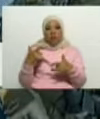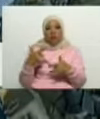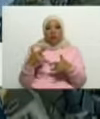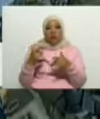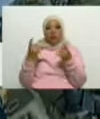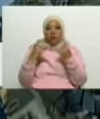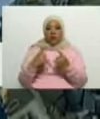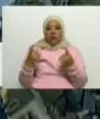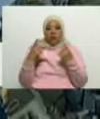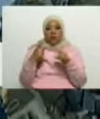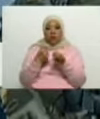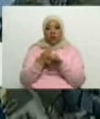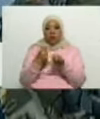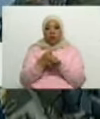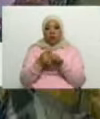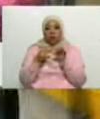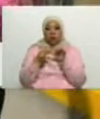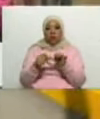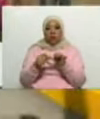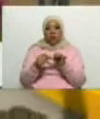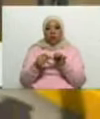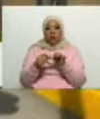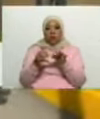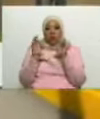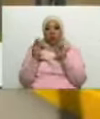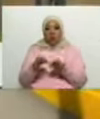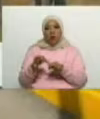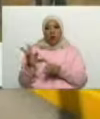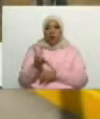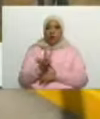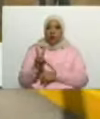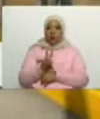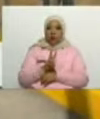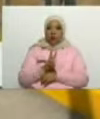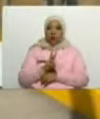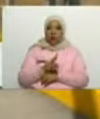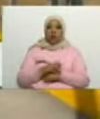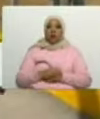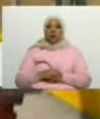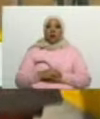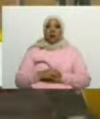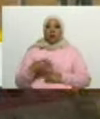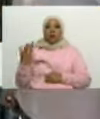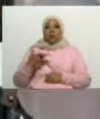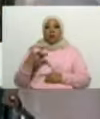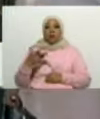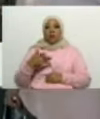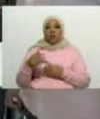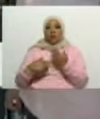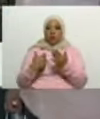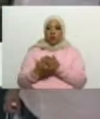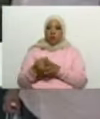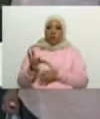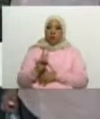formal y manteniendo los niveles de seguridad que merece un paso fronterizo tan importante como lo es este